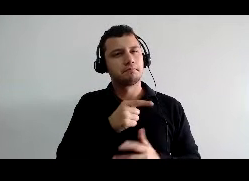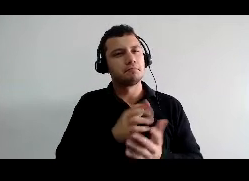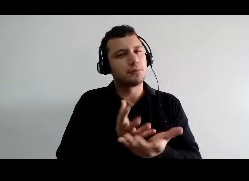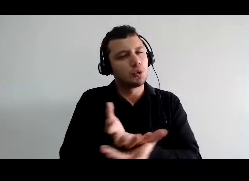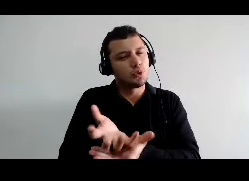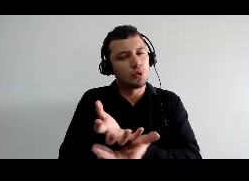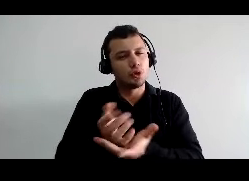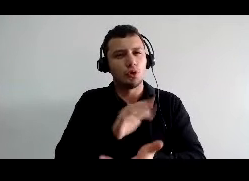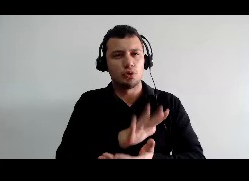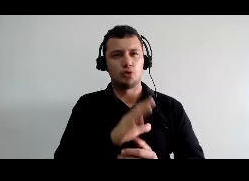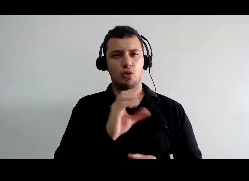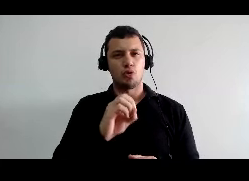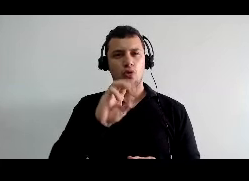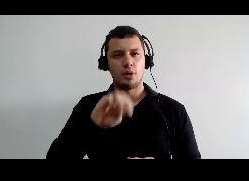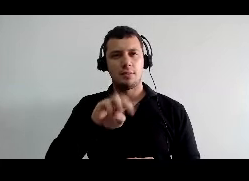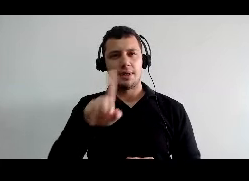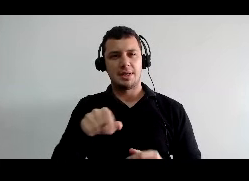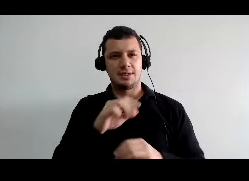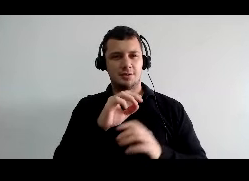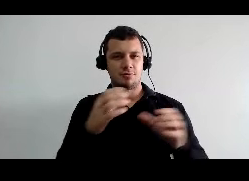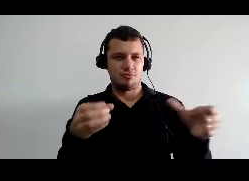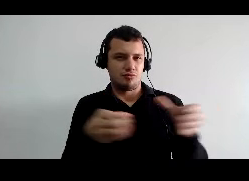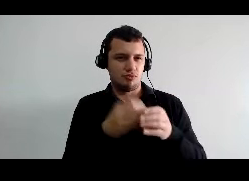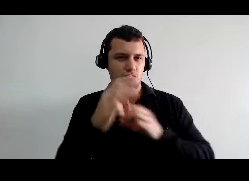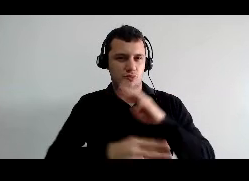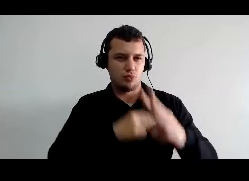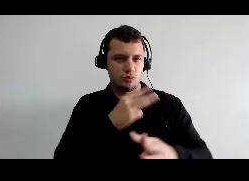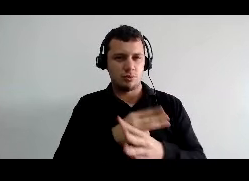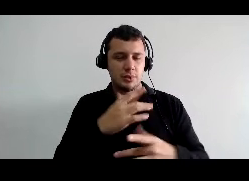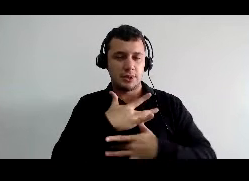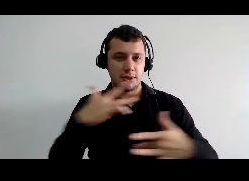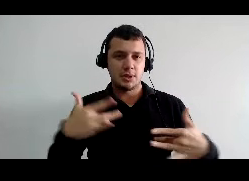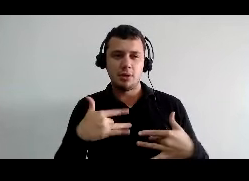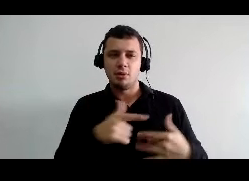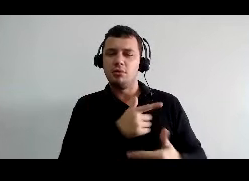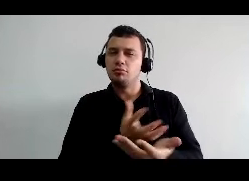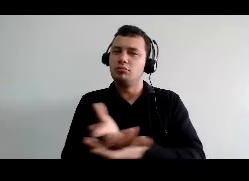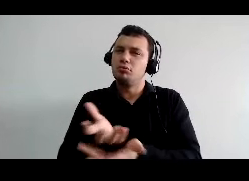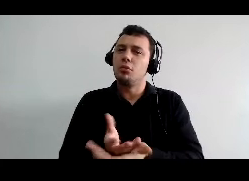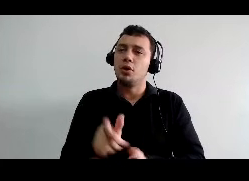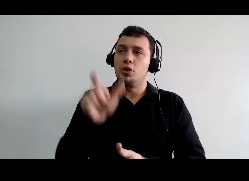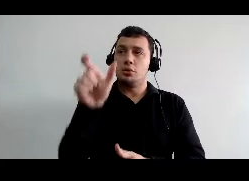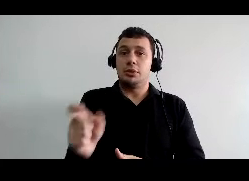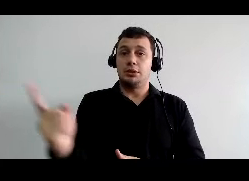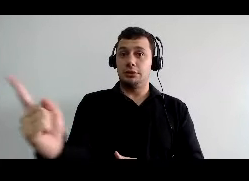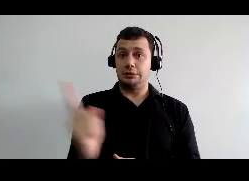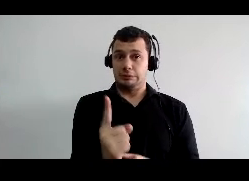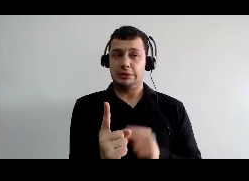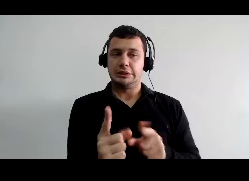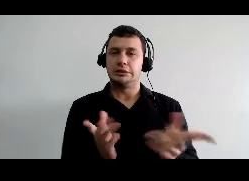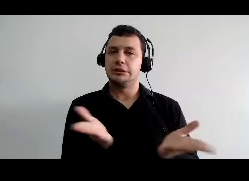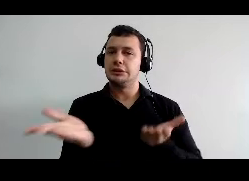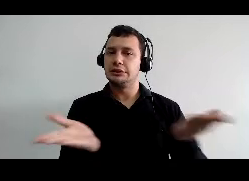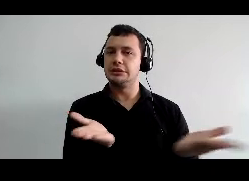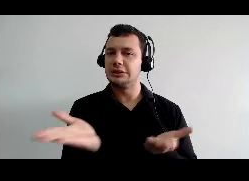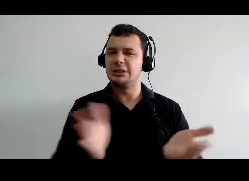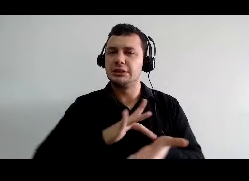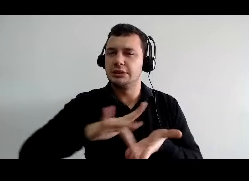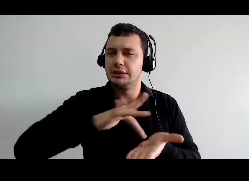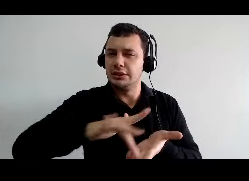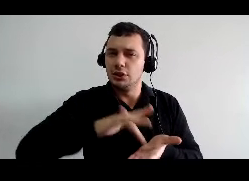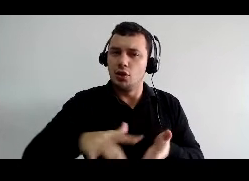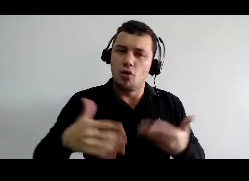da la Organización Mundial de la Salud es que cada vez que llegue un paciente al servicio de urgencia